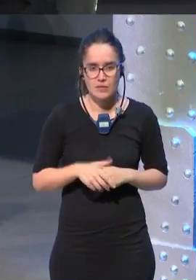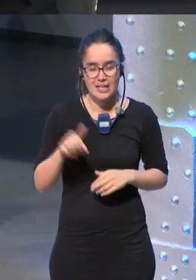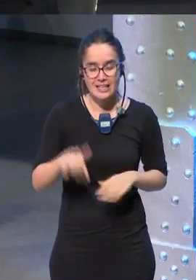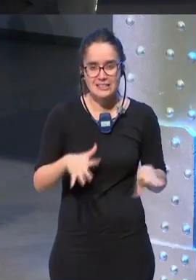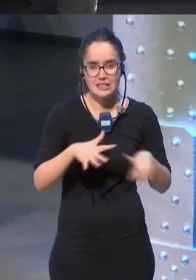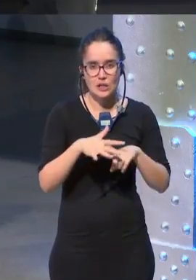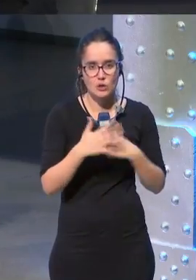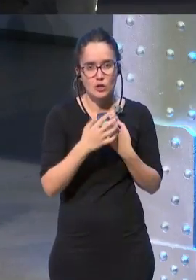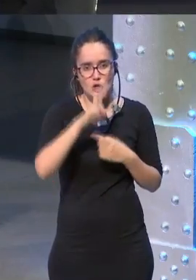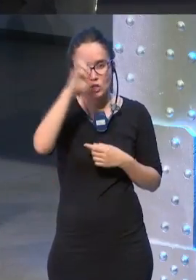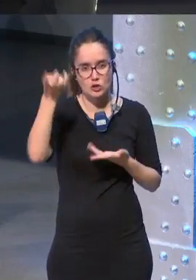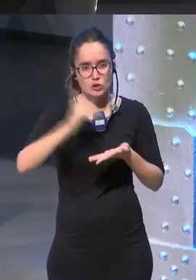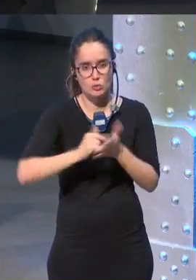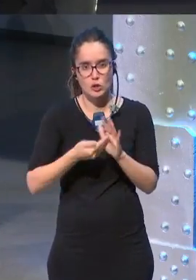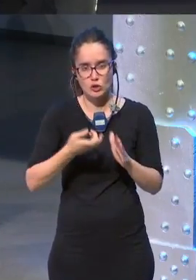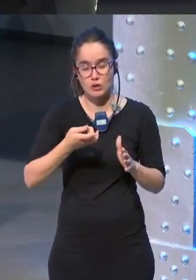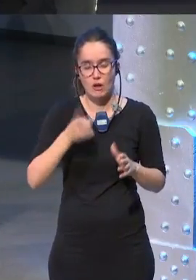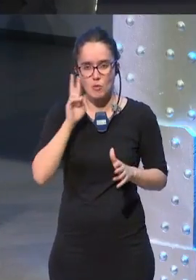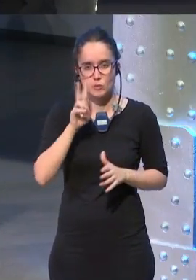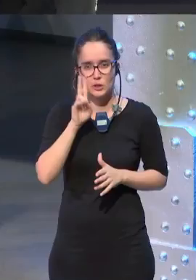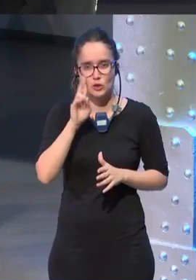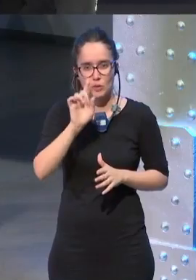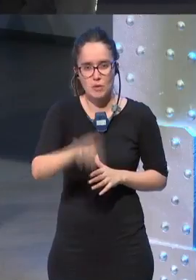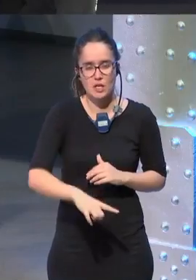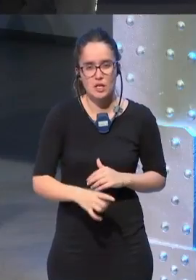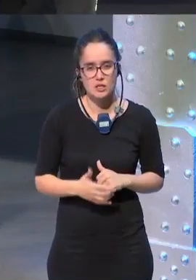En este caso y en otros de los proyectos que hemos visto,